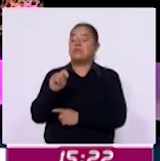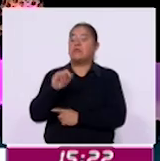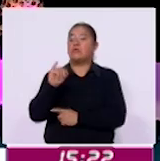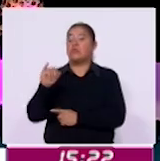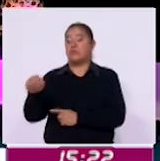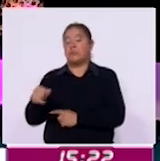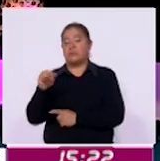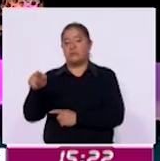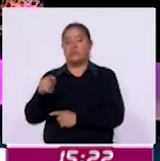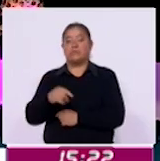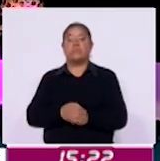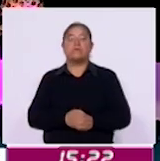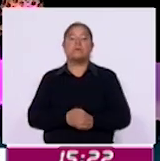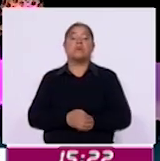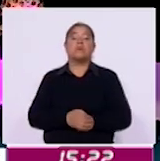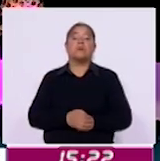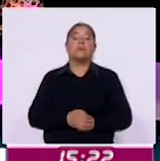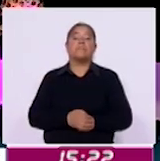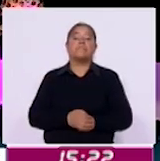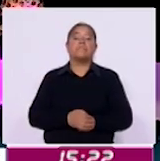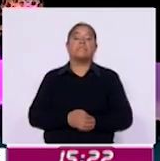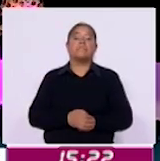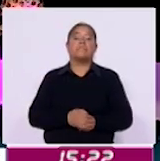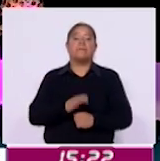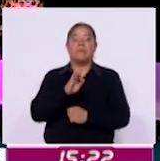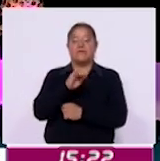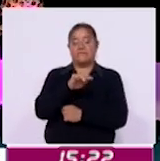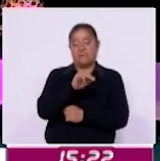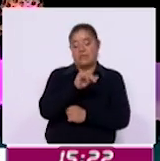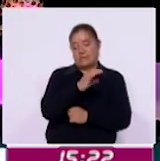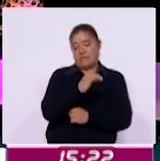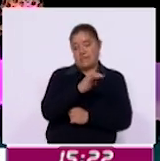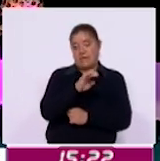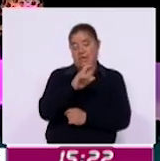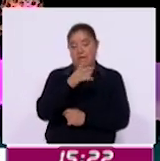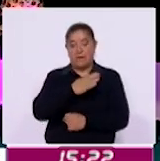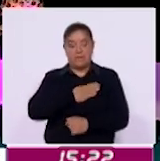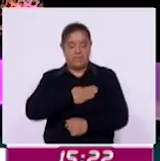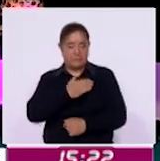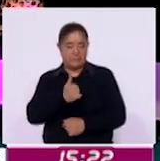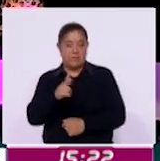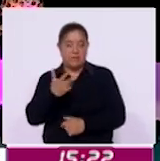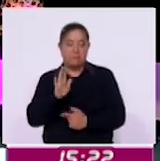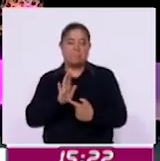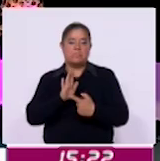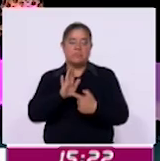Juventud, con la financiera para el bienestar, presentaron el programa